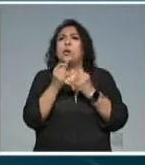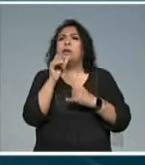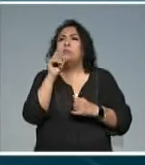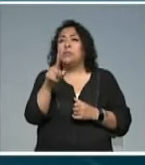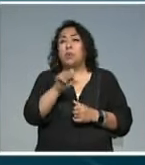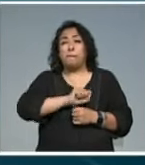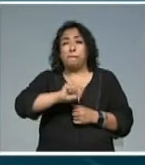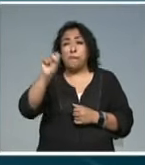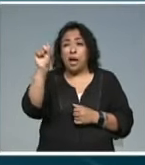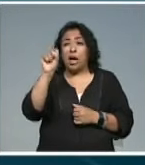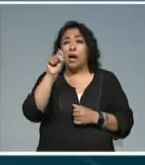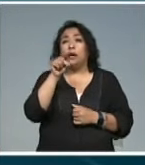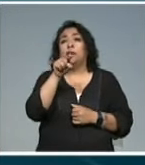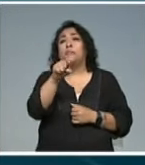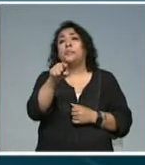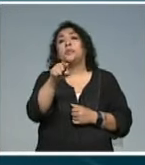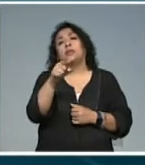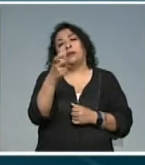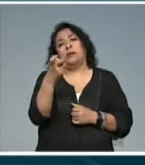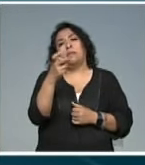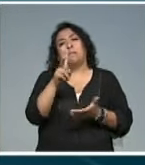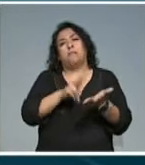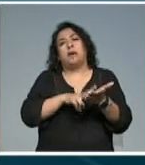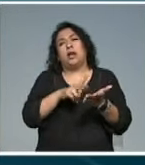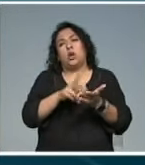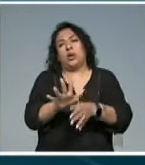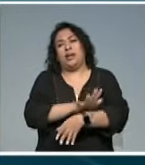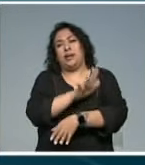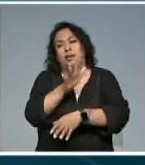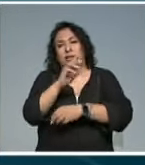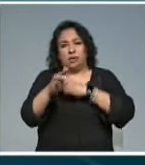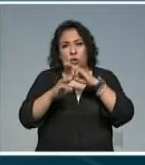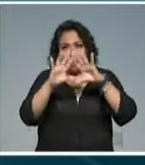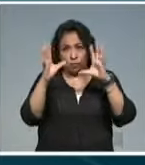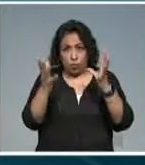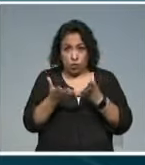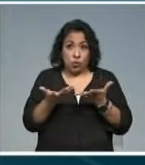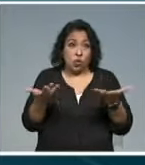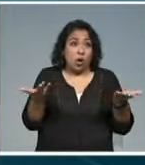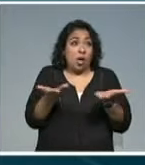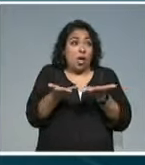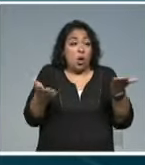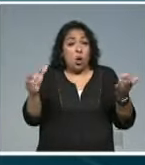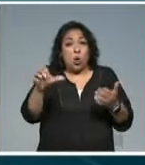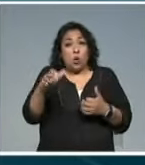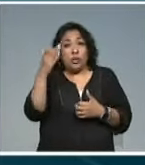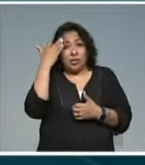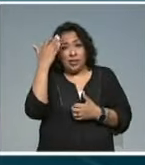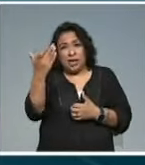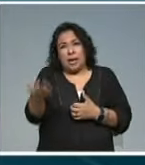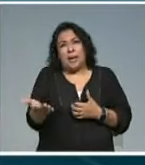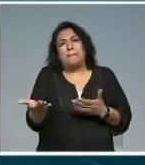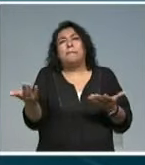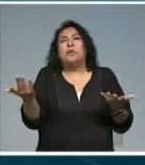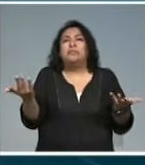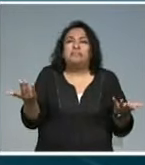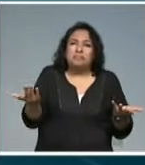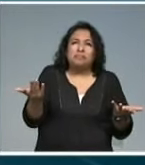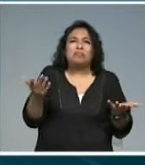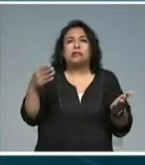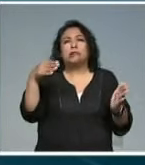la inflación que produciría elevar el costo de los energéticos a nivel mundial en plena época de parece